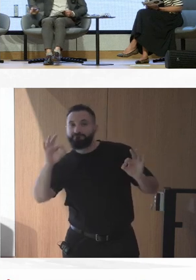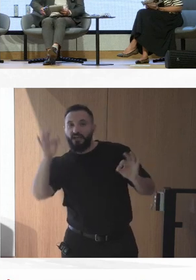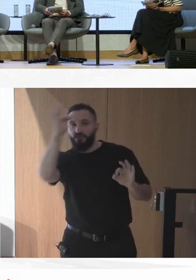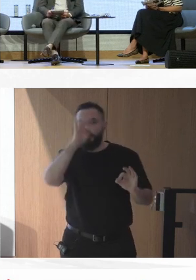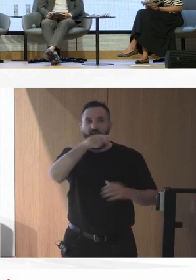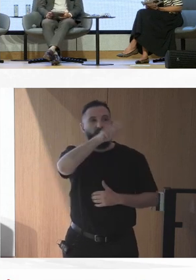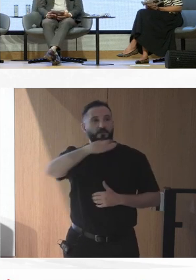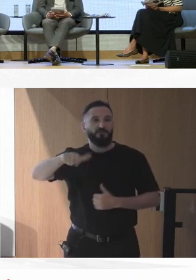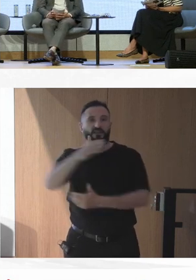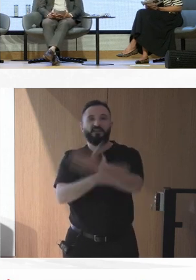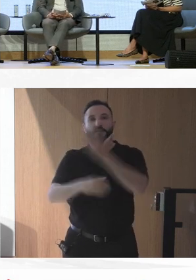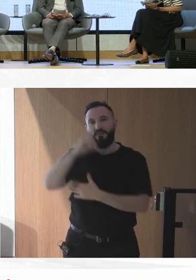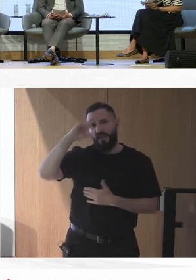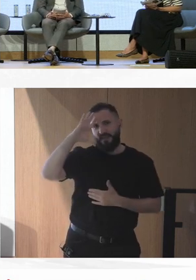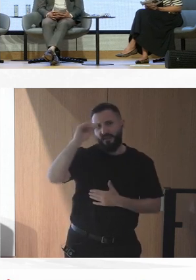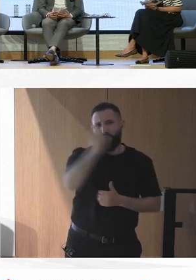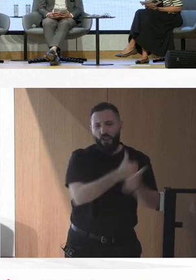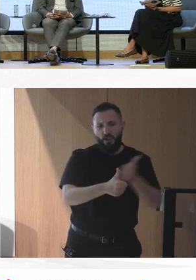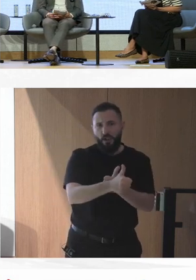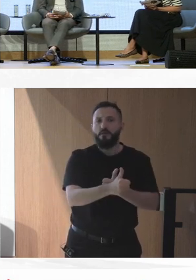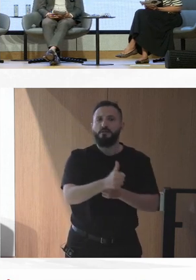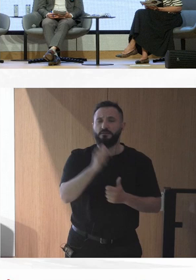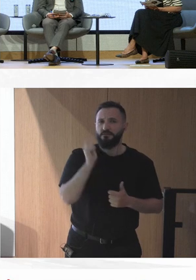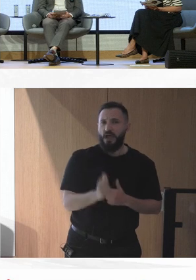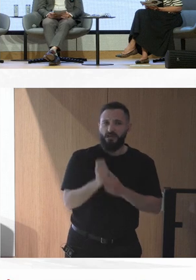discapacidad intelectual, ¿no?, y un poco